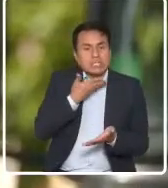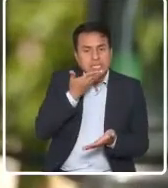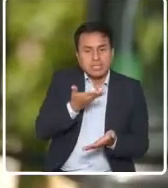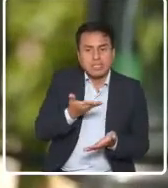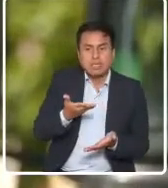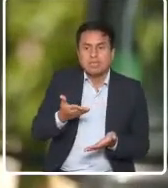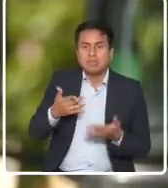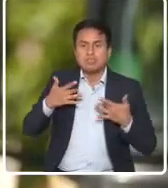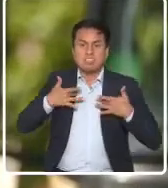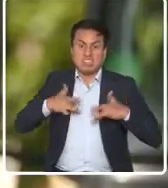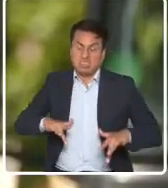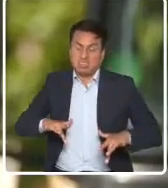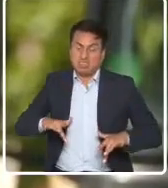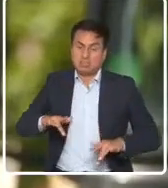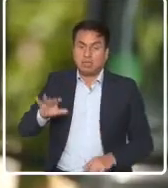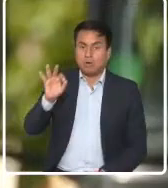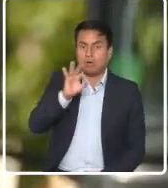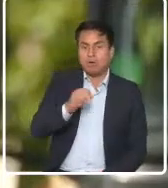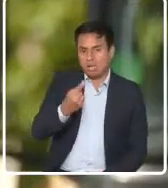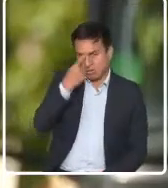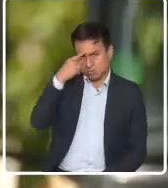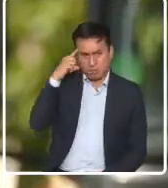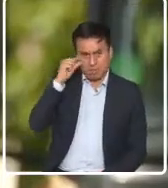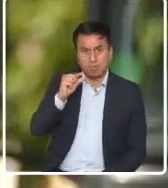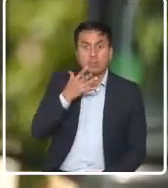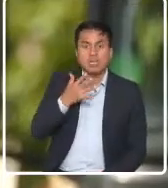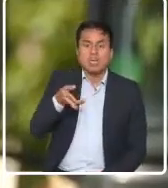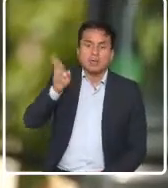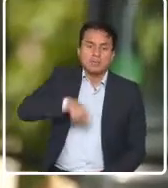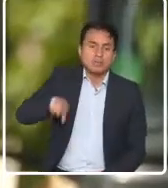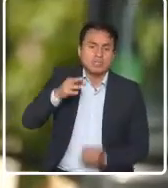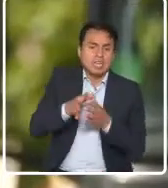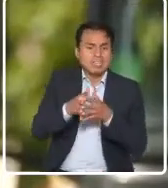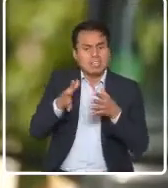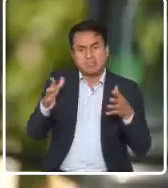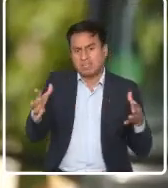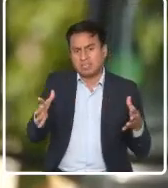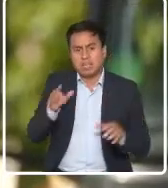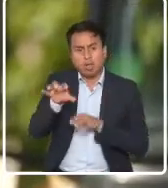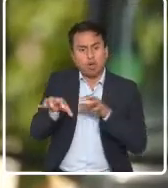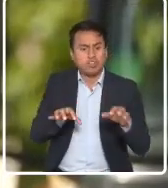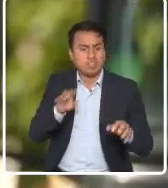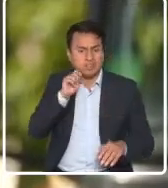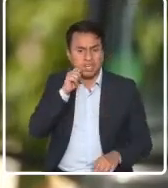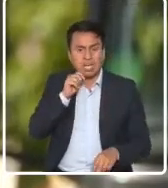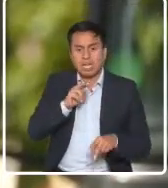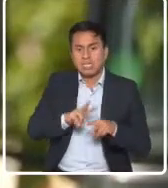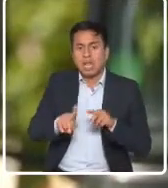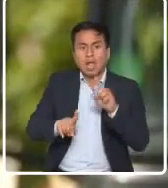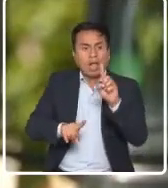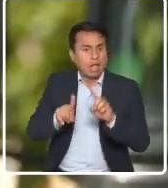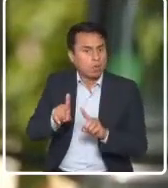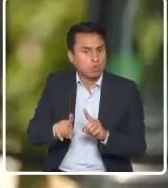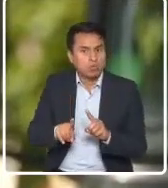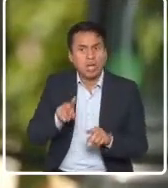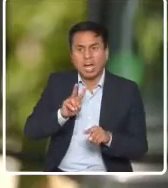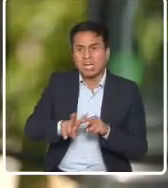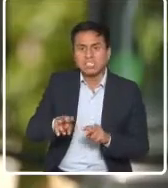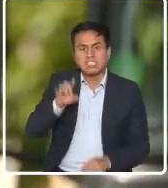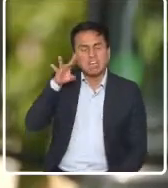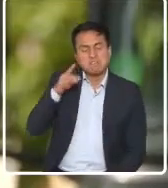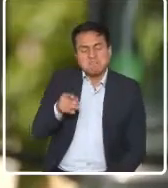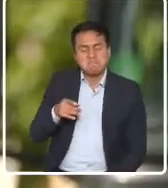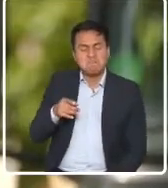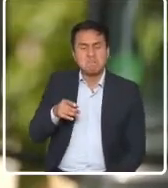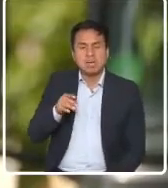por negligencia, por estupidez, porque después de repetirlo tantas veces, las cosas que no tienen que hacer, que hayan algunos que todavía siguen haciéndolas